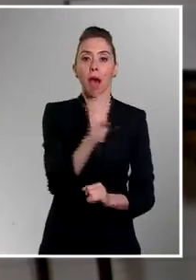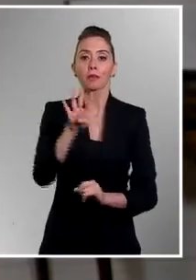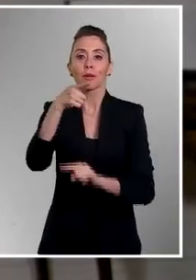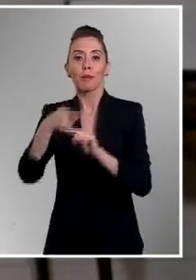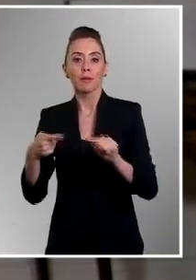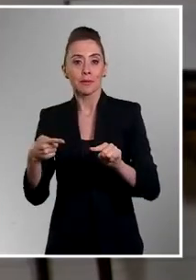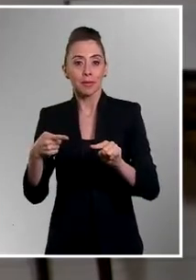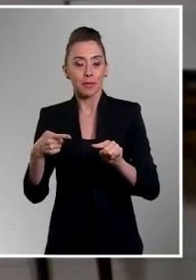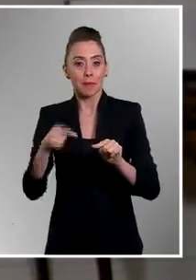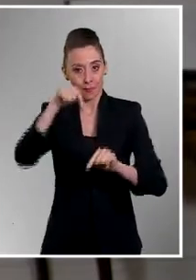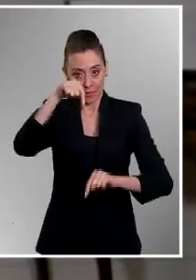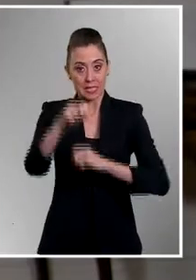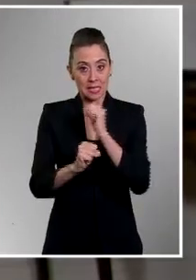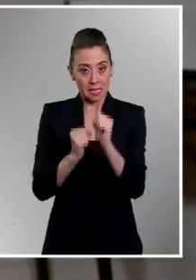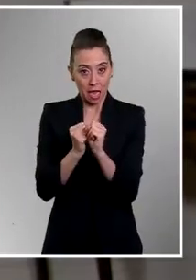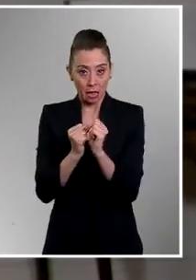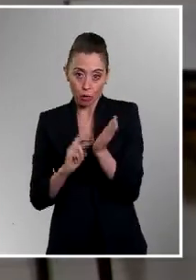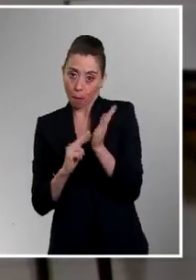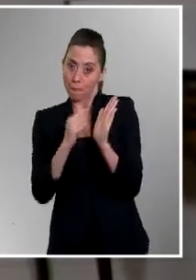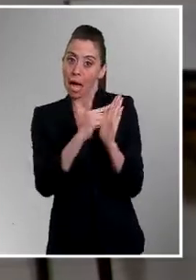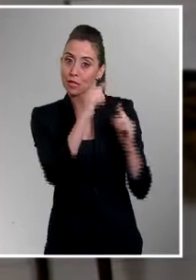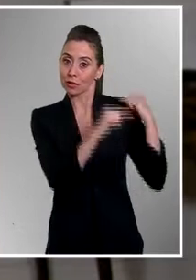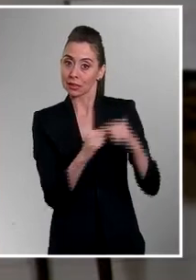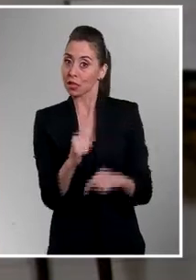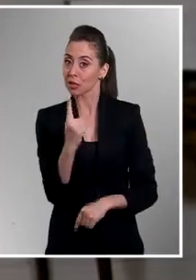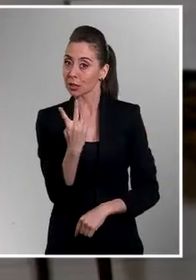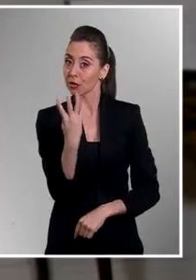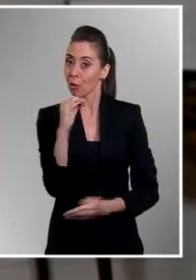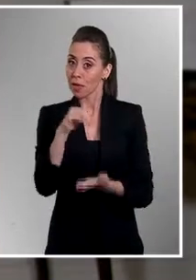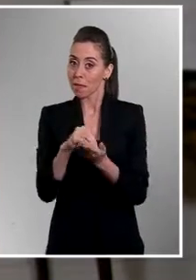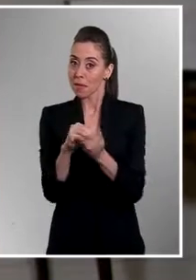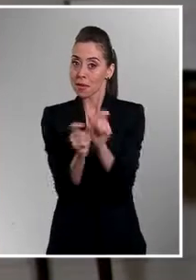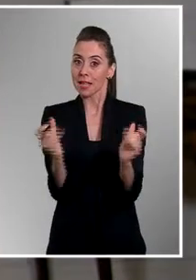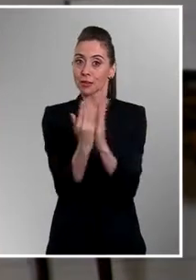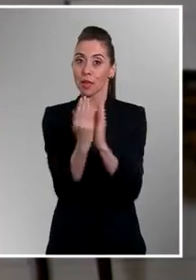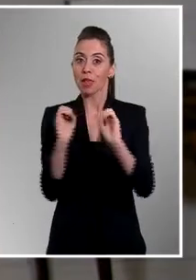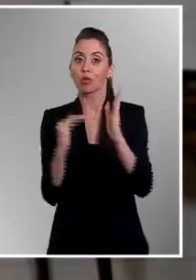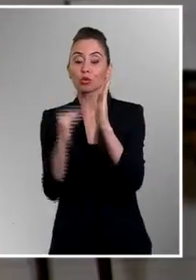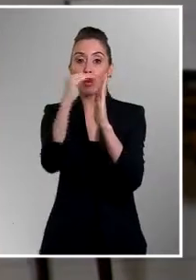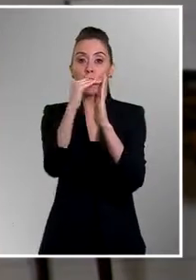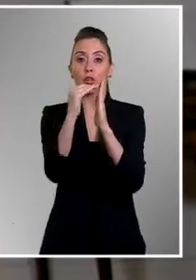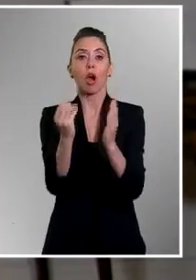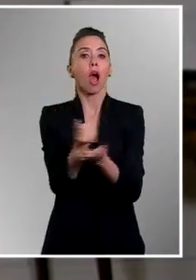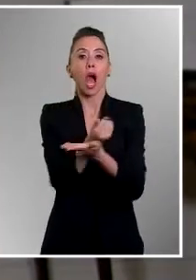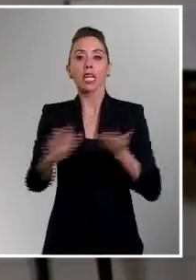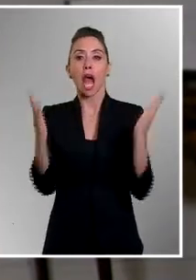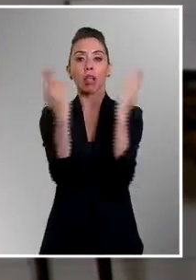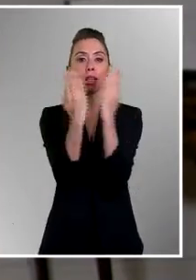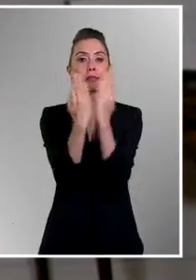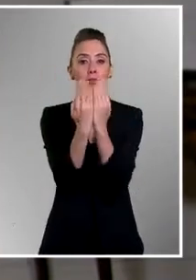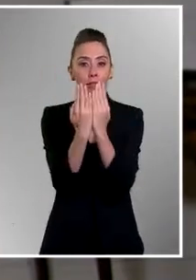media este año dimos un paso histórico al permitir que 140 mil estudiantes educación superior estudian gratuitamente